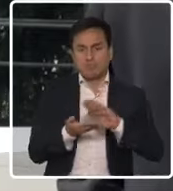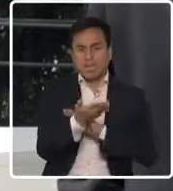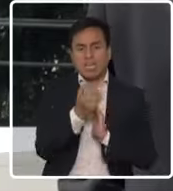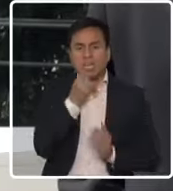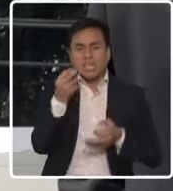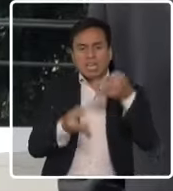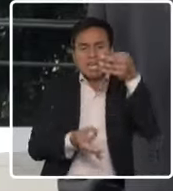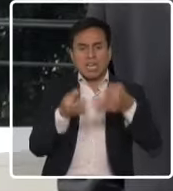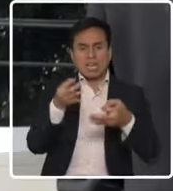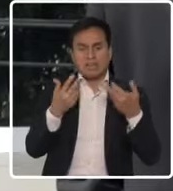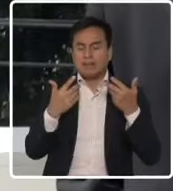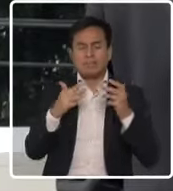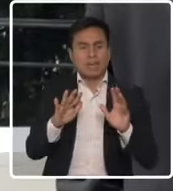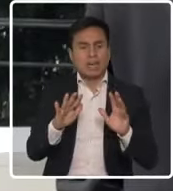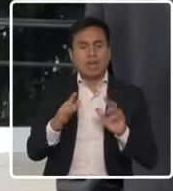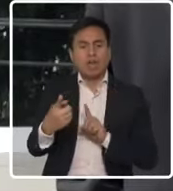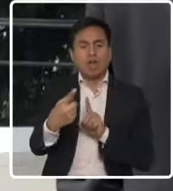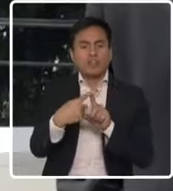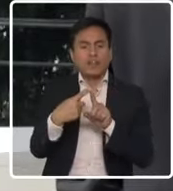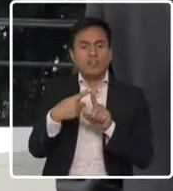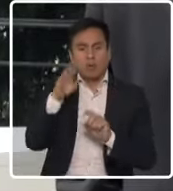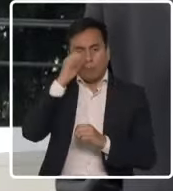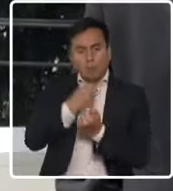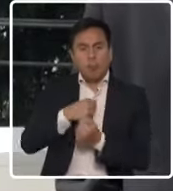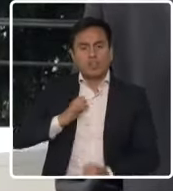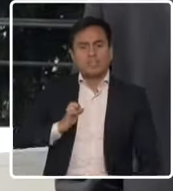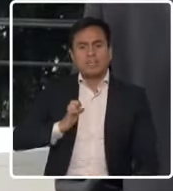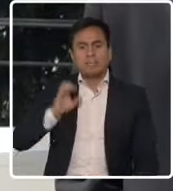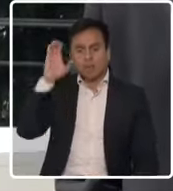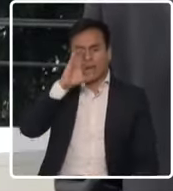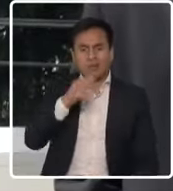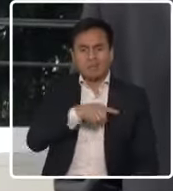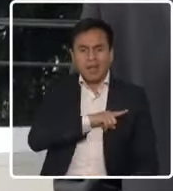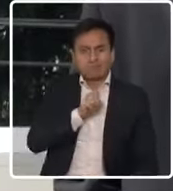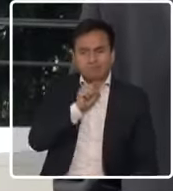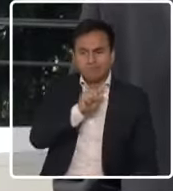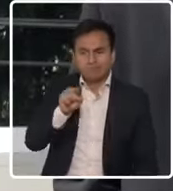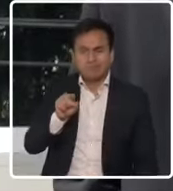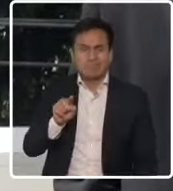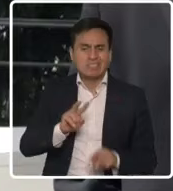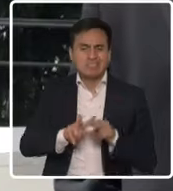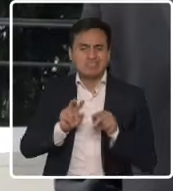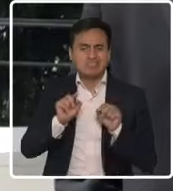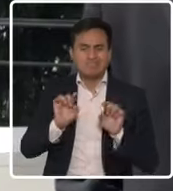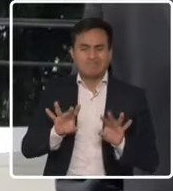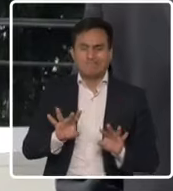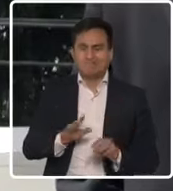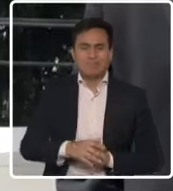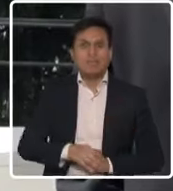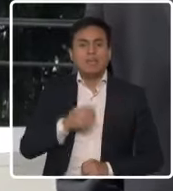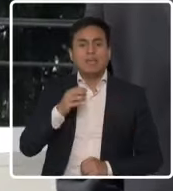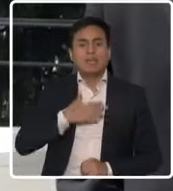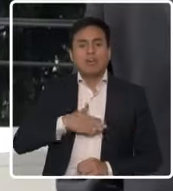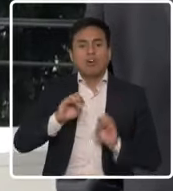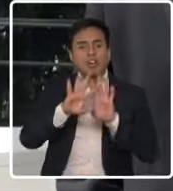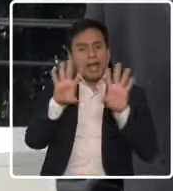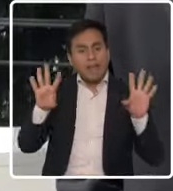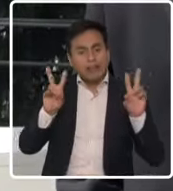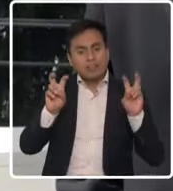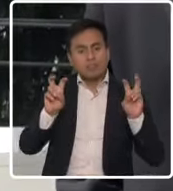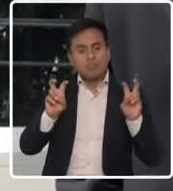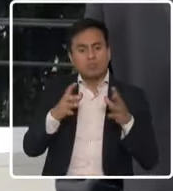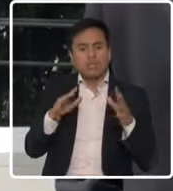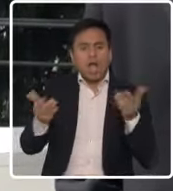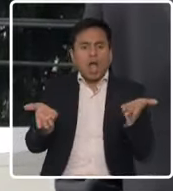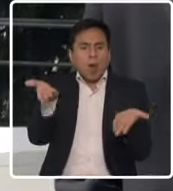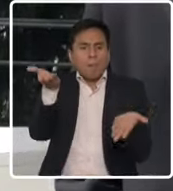las querellas y ya se ha tomado contacto con las policías para poder dar con los responsables de este hecho. Quiero ser muy claro en esto, porque han habido